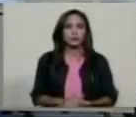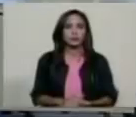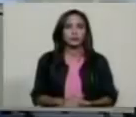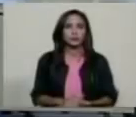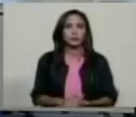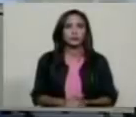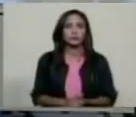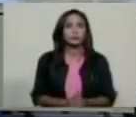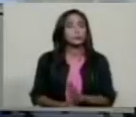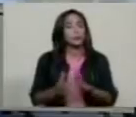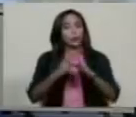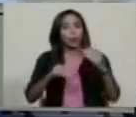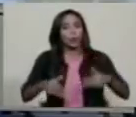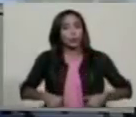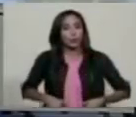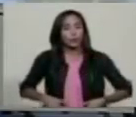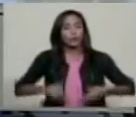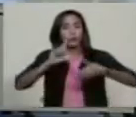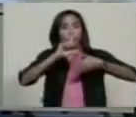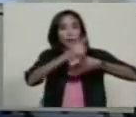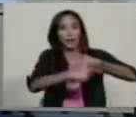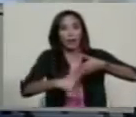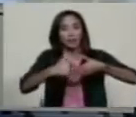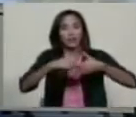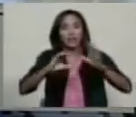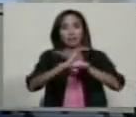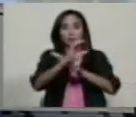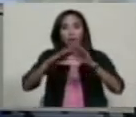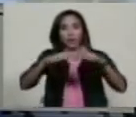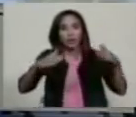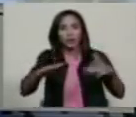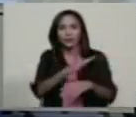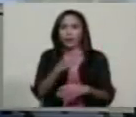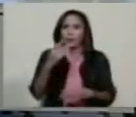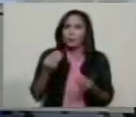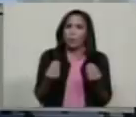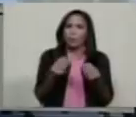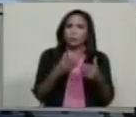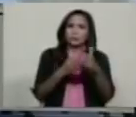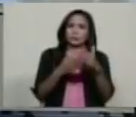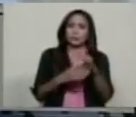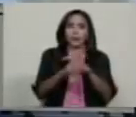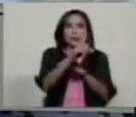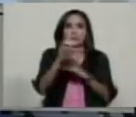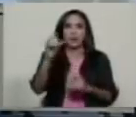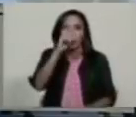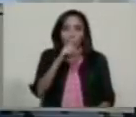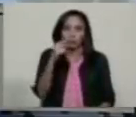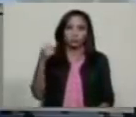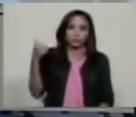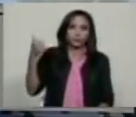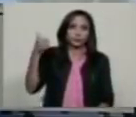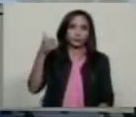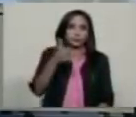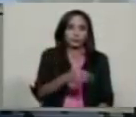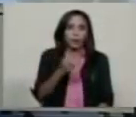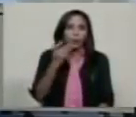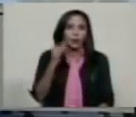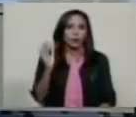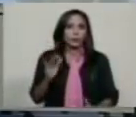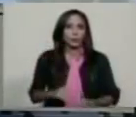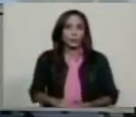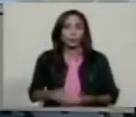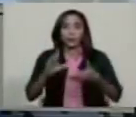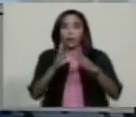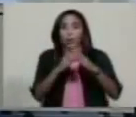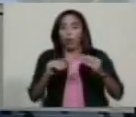Caribe, luego que América Latina y el Caribe ha vivido 100 años de intervenciones militares